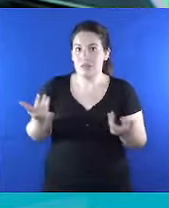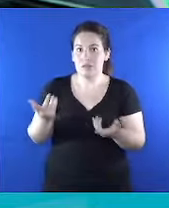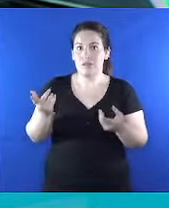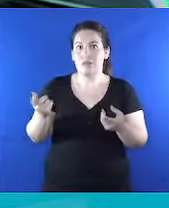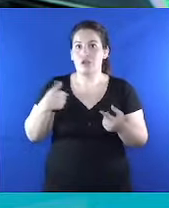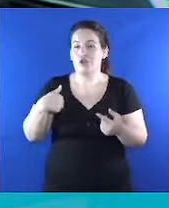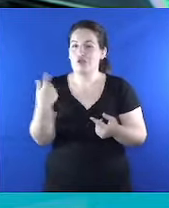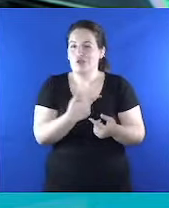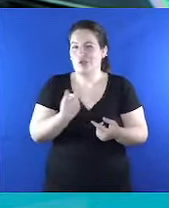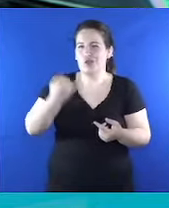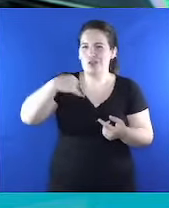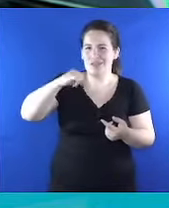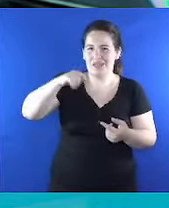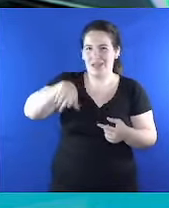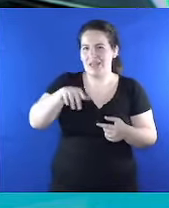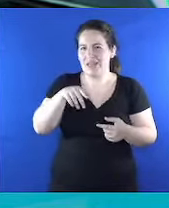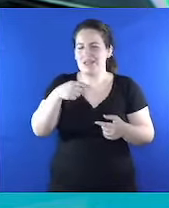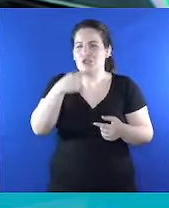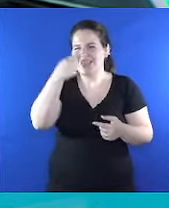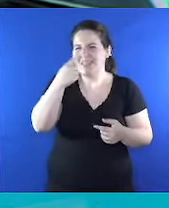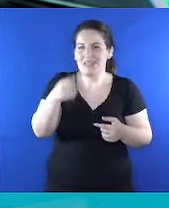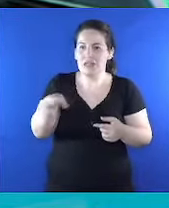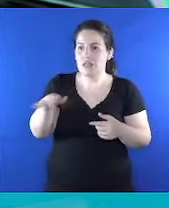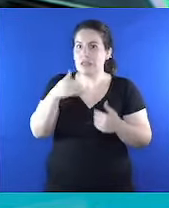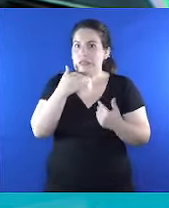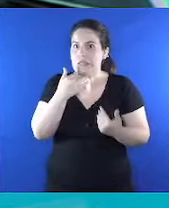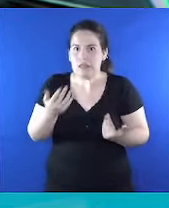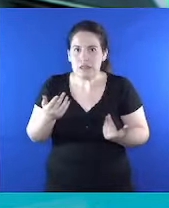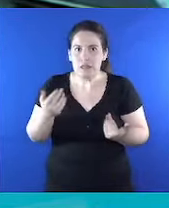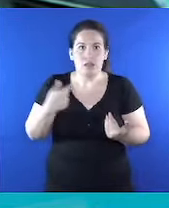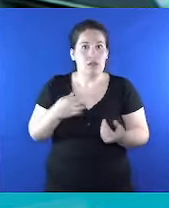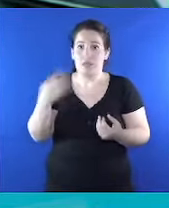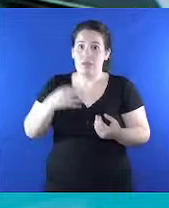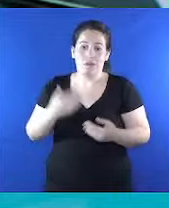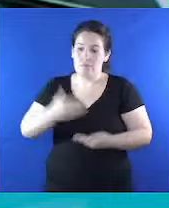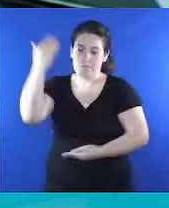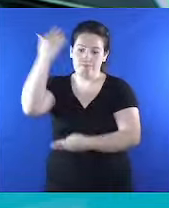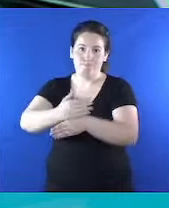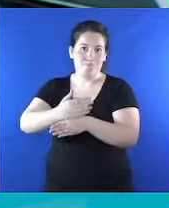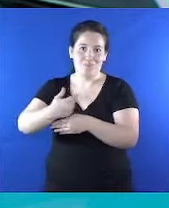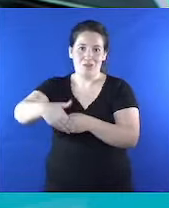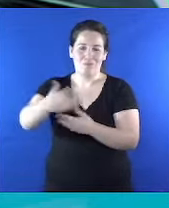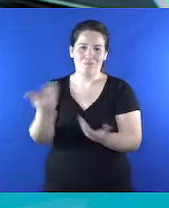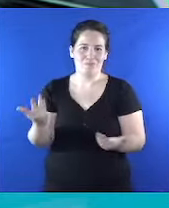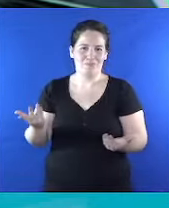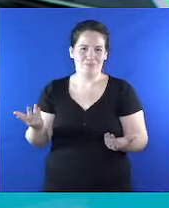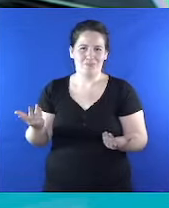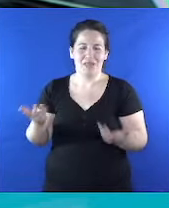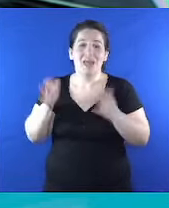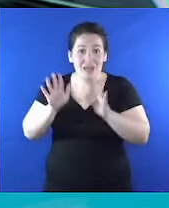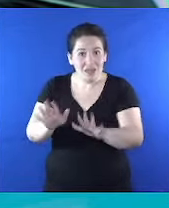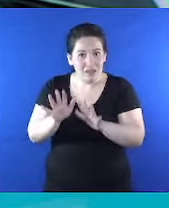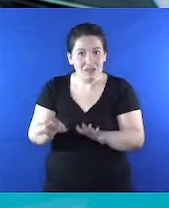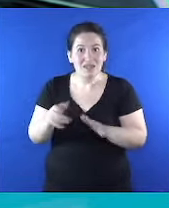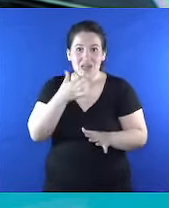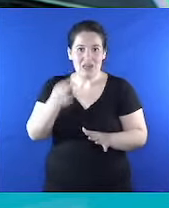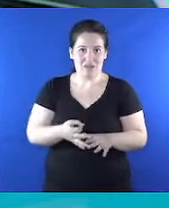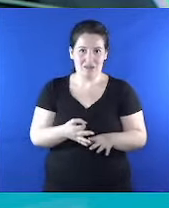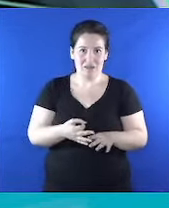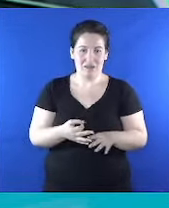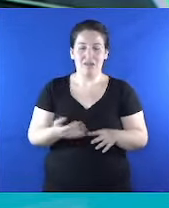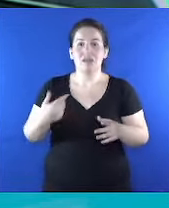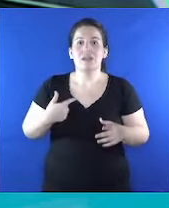nos genere a nosotros en esta cámara la actividad que desarrolla va a tener que bajar La persiana y no va a poder atender más a nadie esa es la realidad